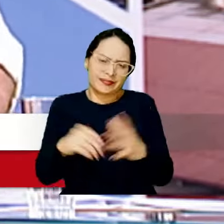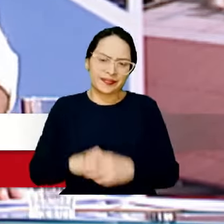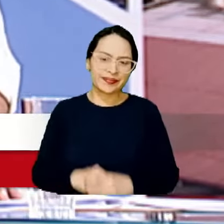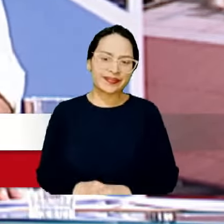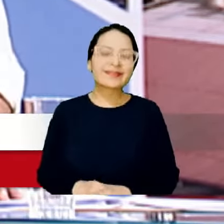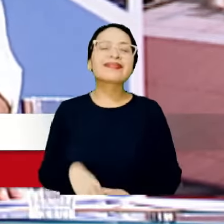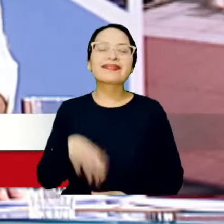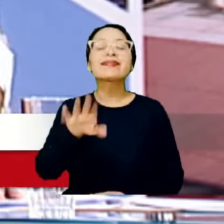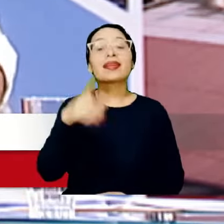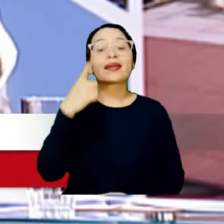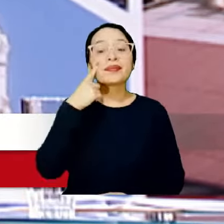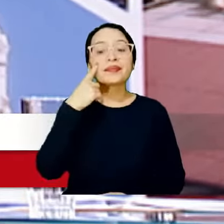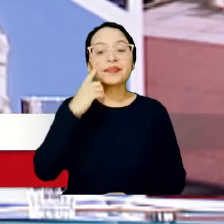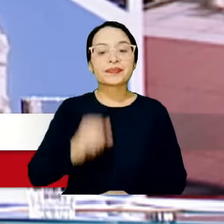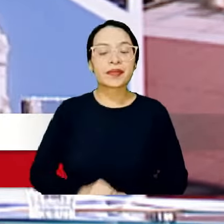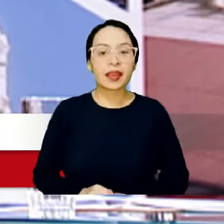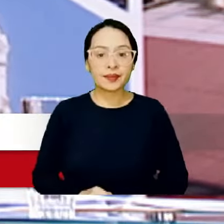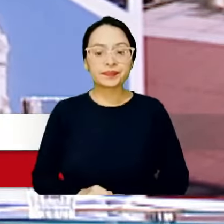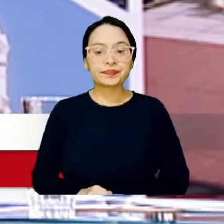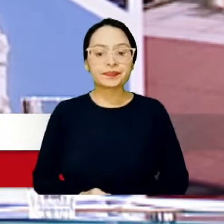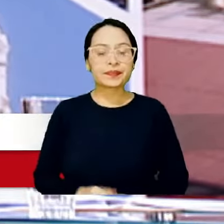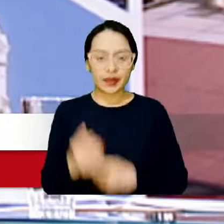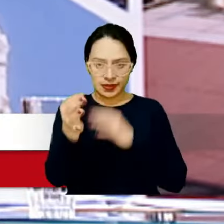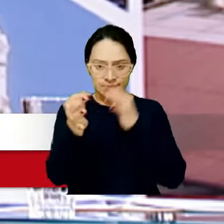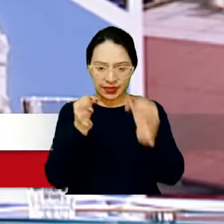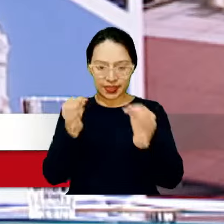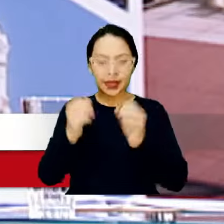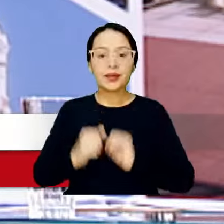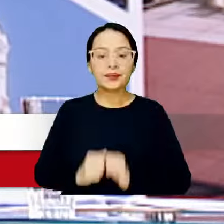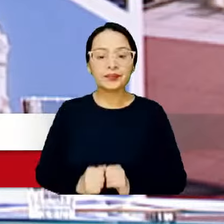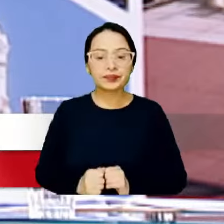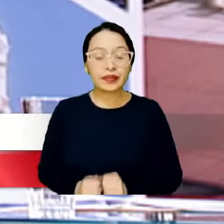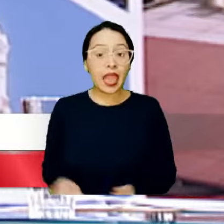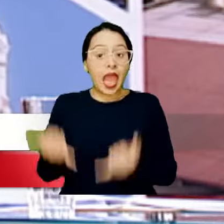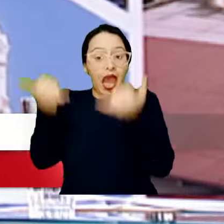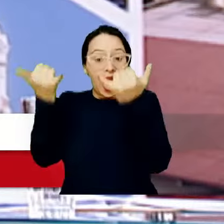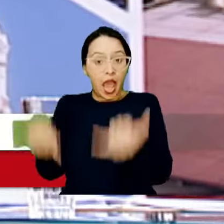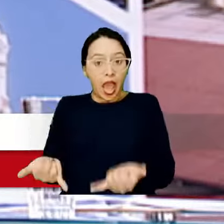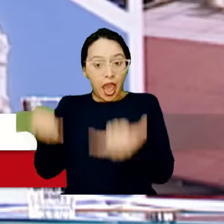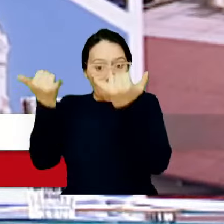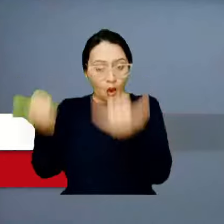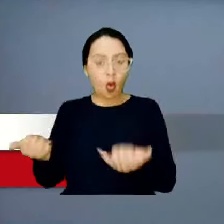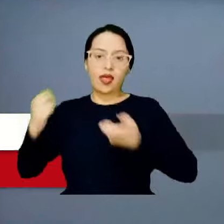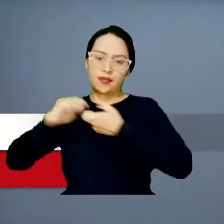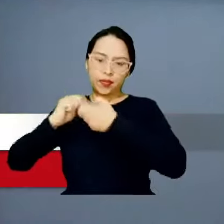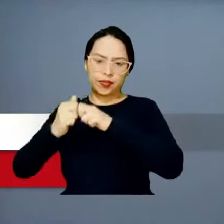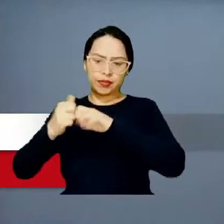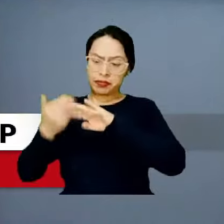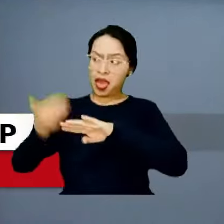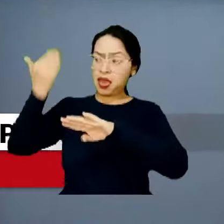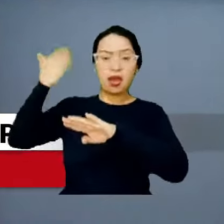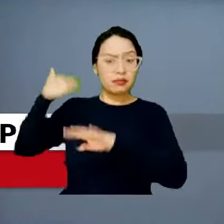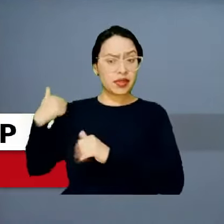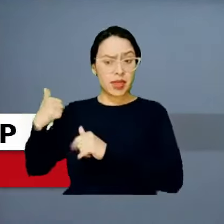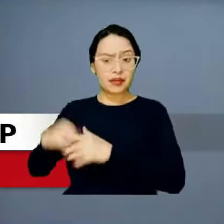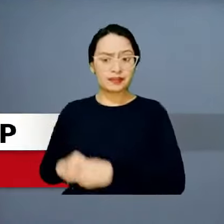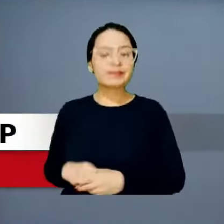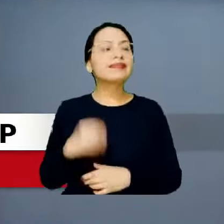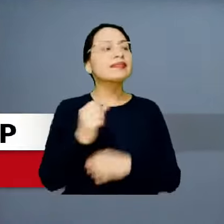la temporalidad. El hecho se da ahora, en esta administración. ¿Por qué fiscal se va a reír? Desde el año 2018. Para lanzar la costilla de